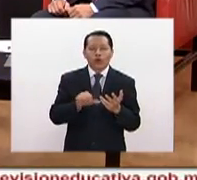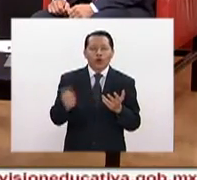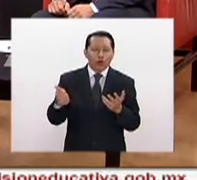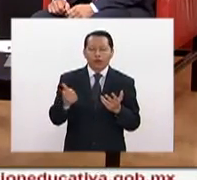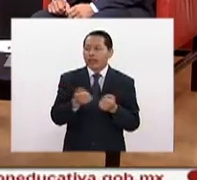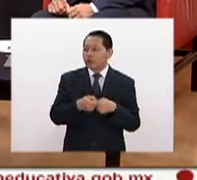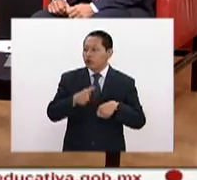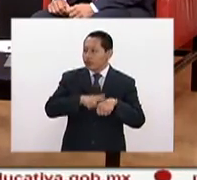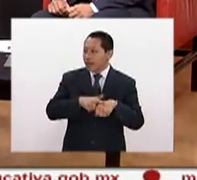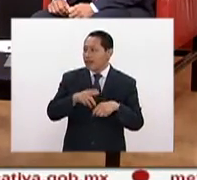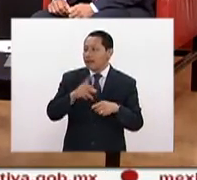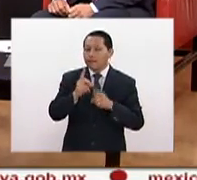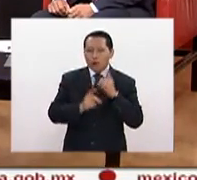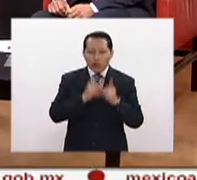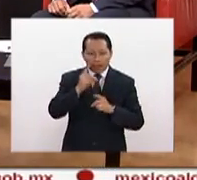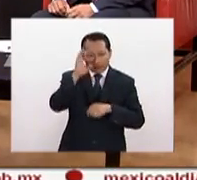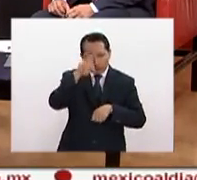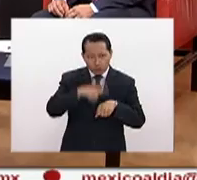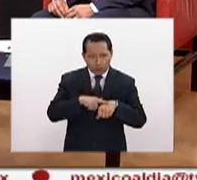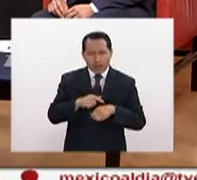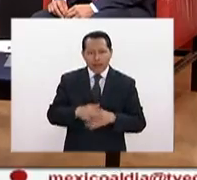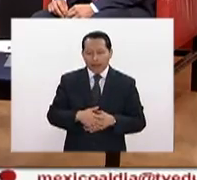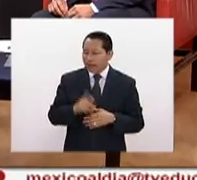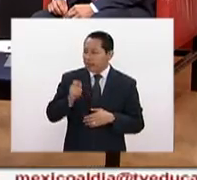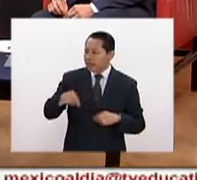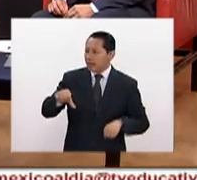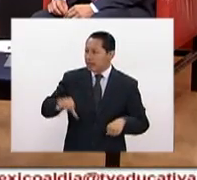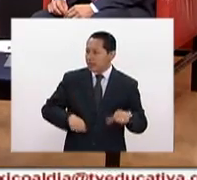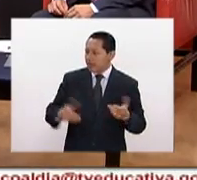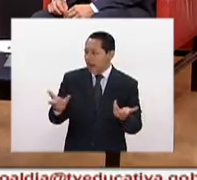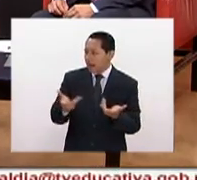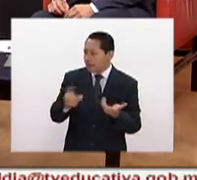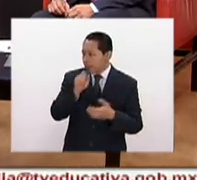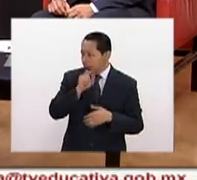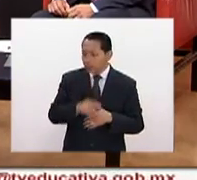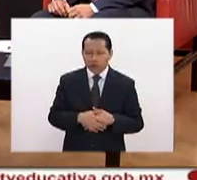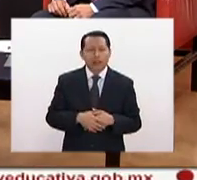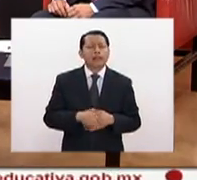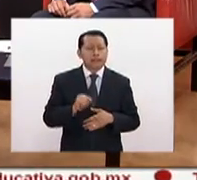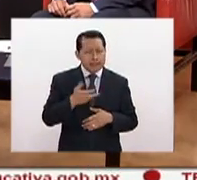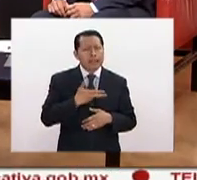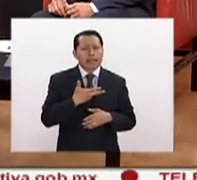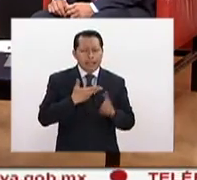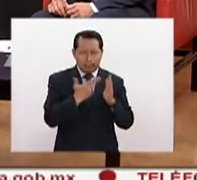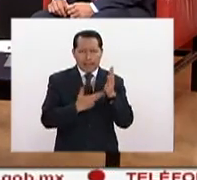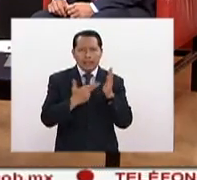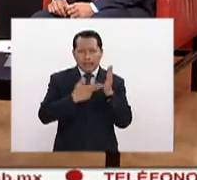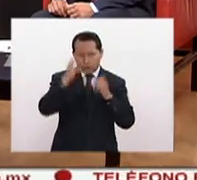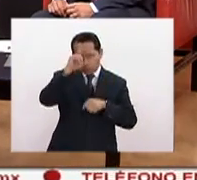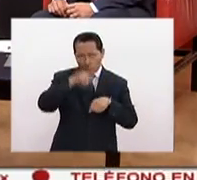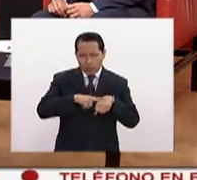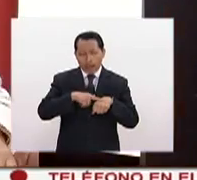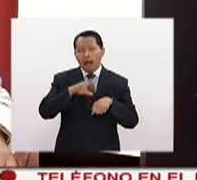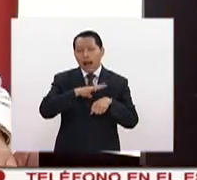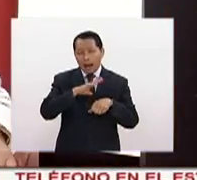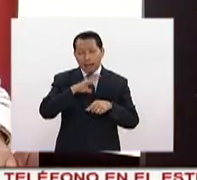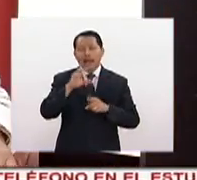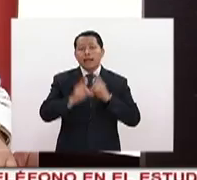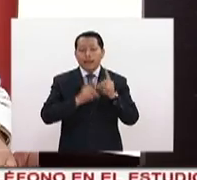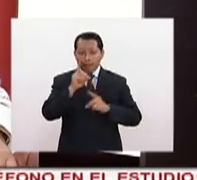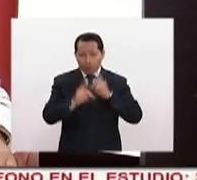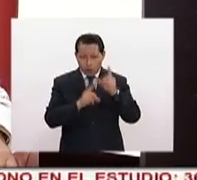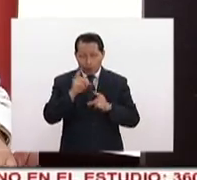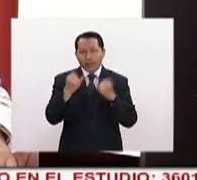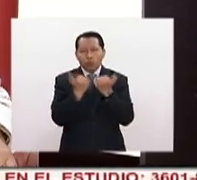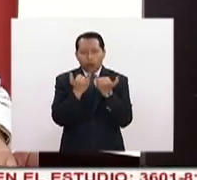partes sociales, deportivas, culturales. Sí, ¿cómo ¿Qué no? tipo de actividades lleva a cabo Tenemos el talleres Politécnico? culturales, tenemos talleres deportivos,